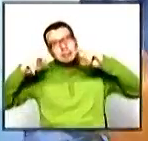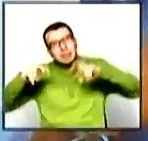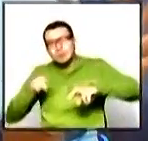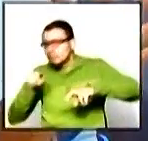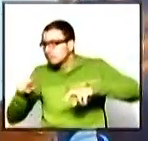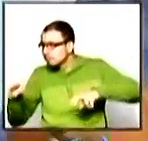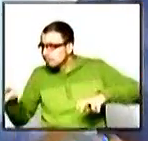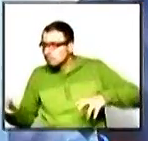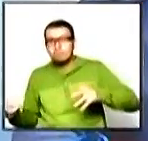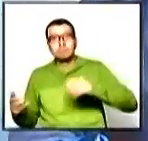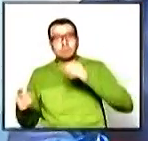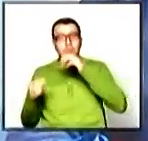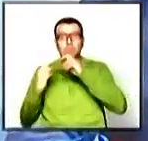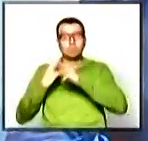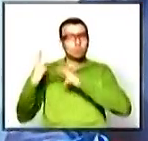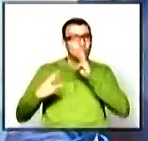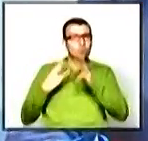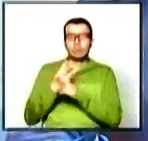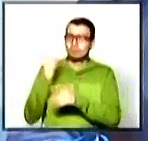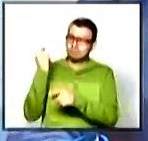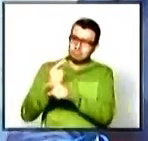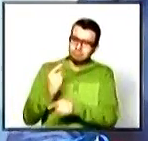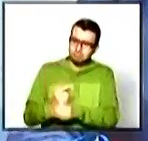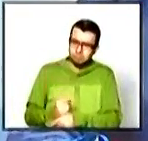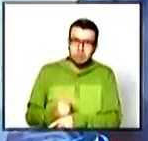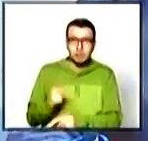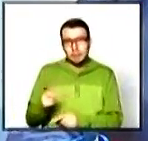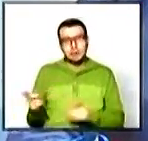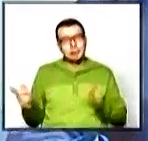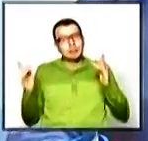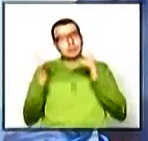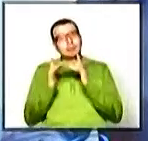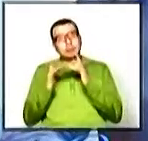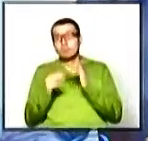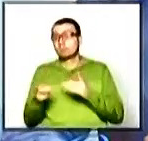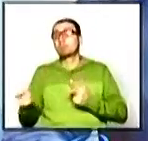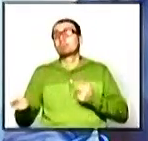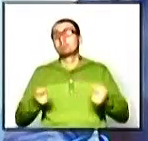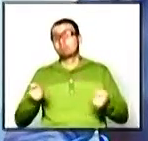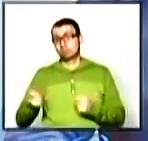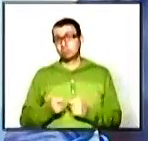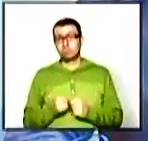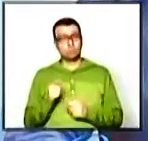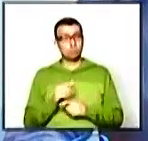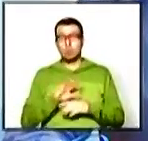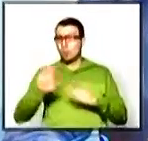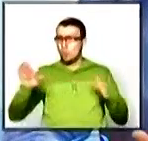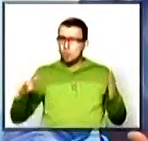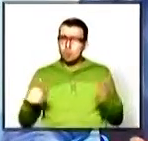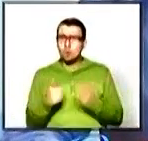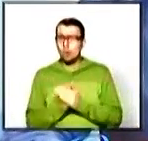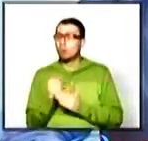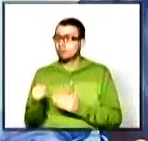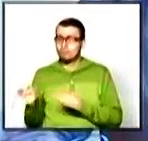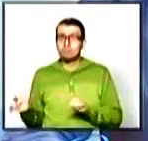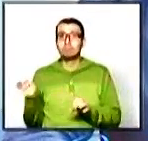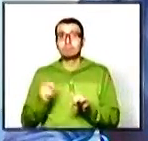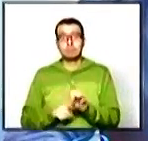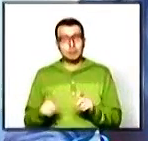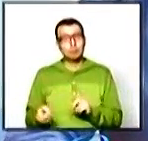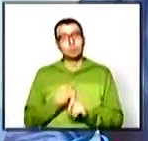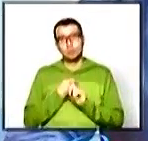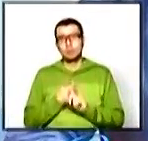de grande en el mundo sobre la terapia reconectiva y todo lo que ustedes pueden encontrar como